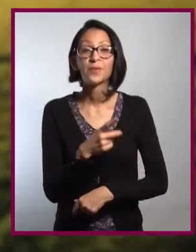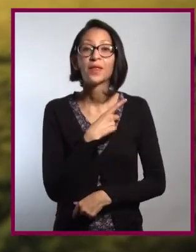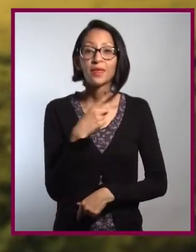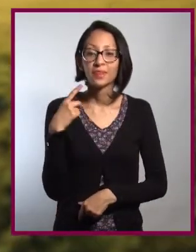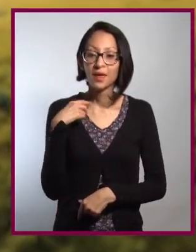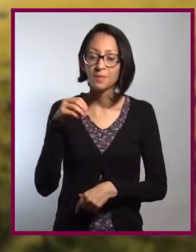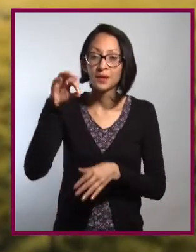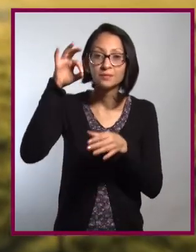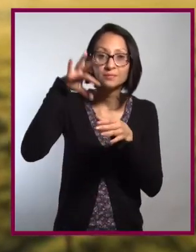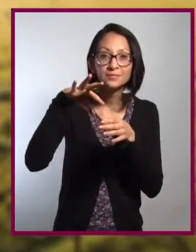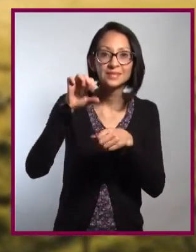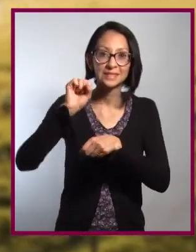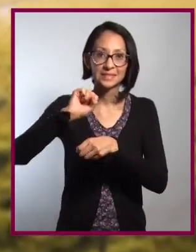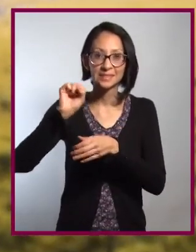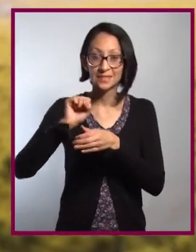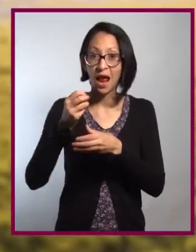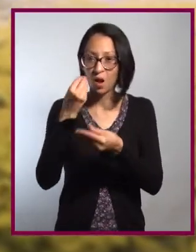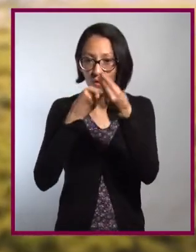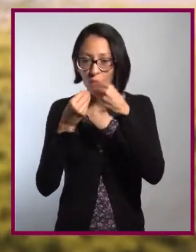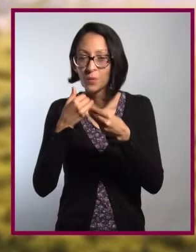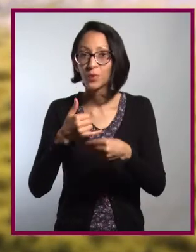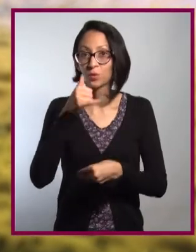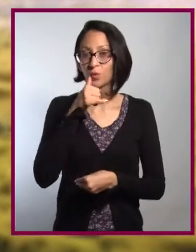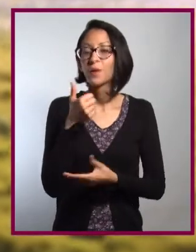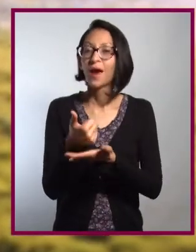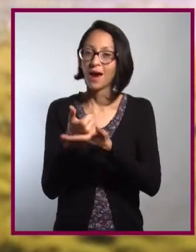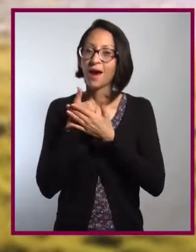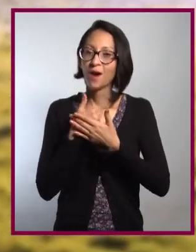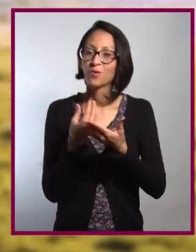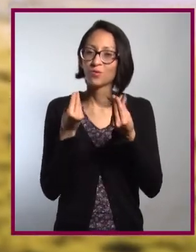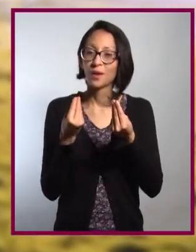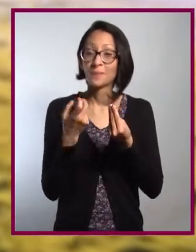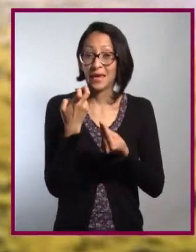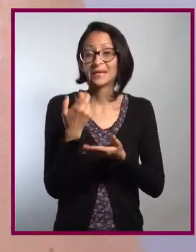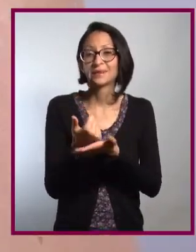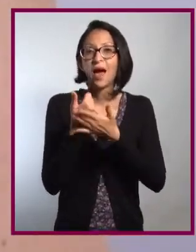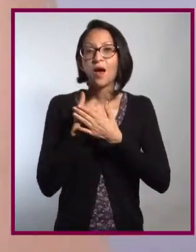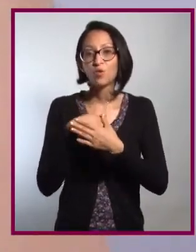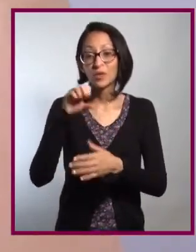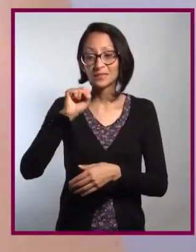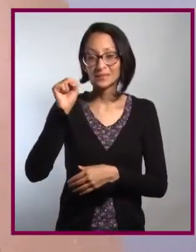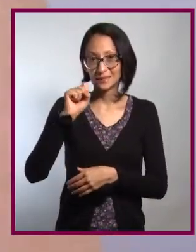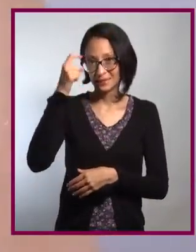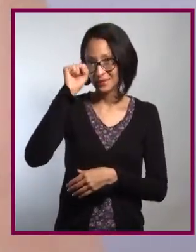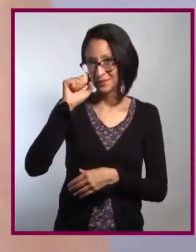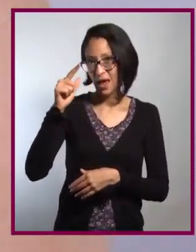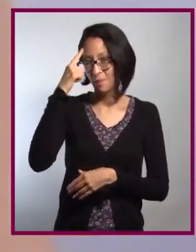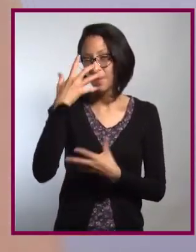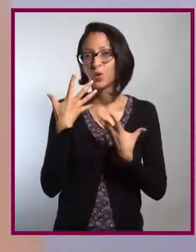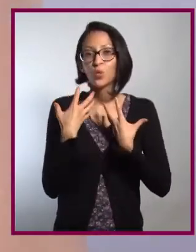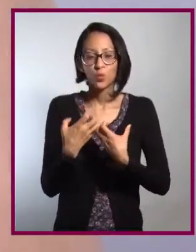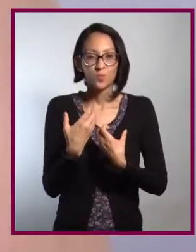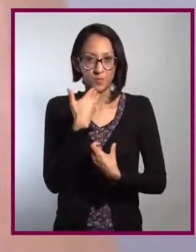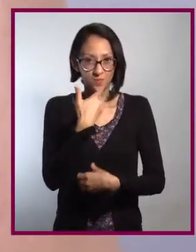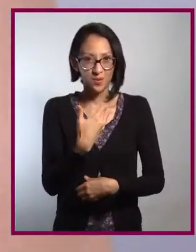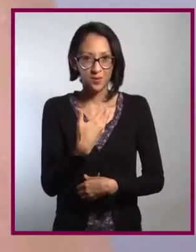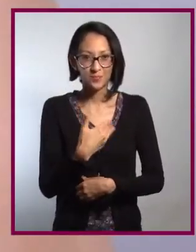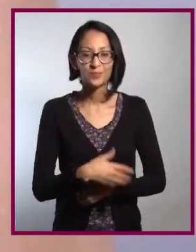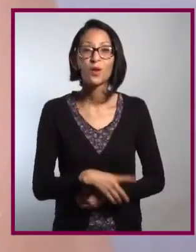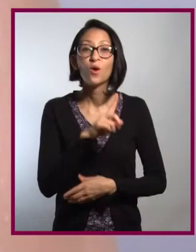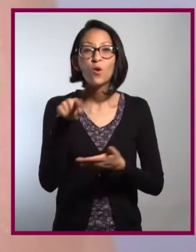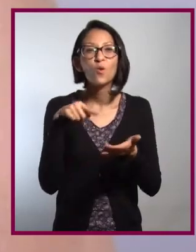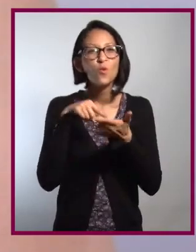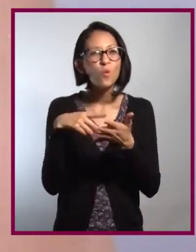y bebemos ayuda mucho. Recuerda que la sal ayuda a reponer los electrolitos. En sitios calurosos se puede